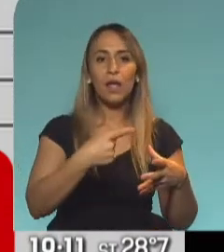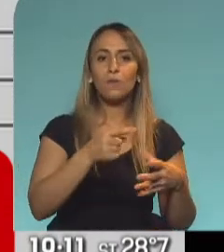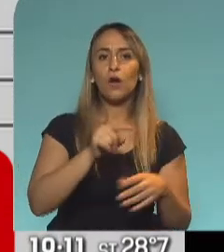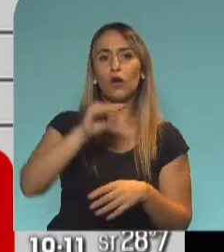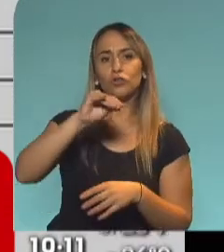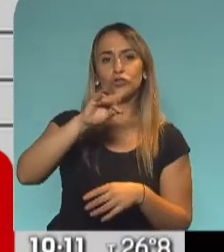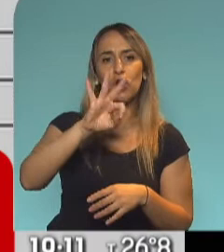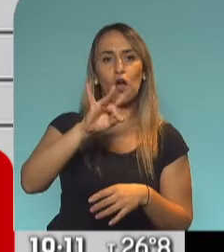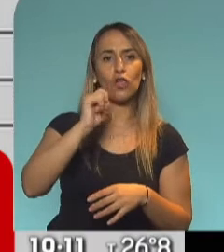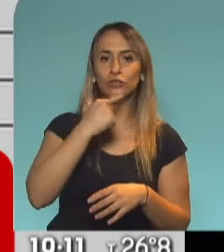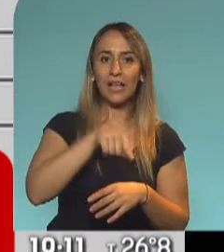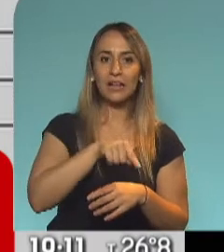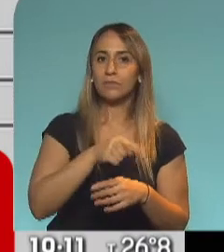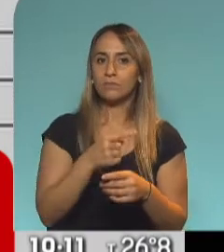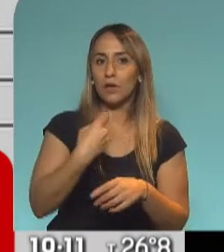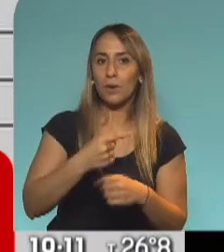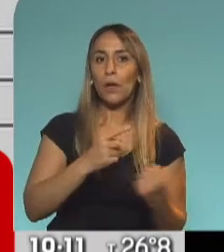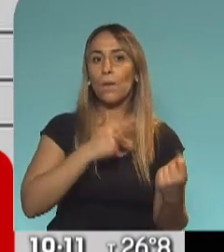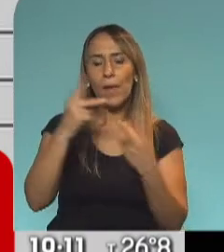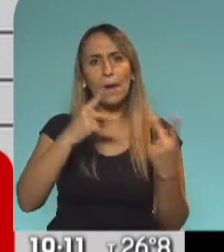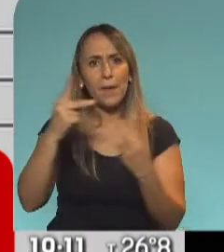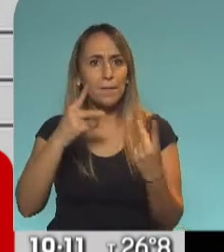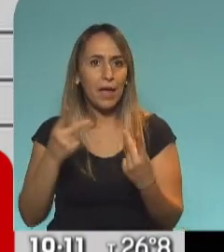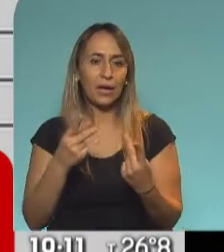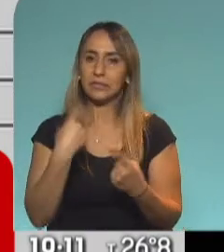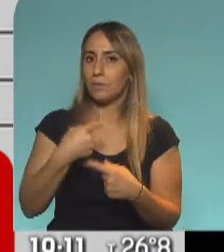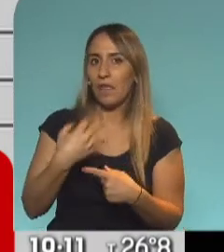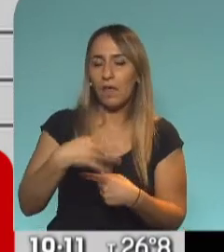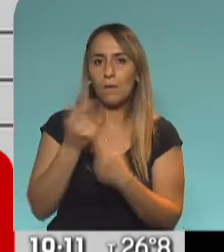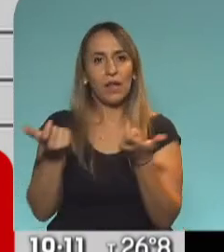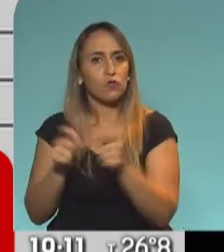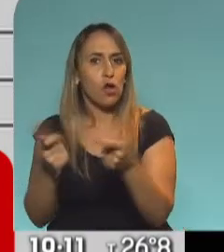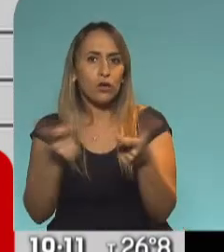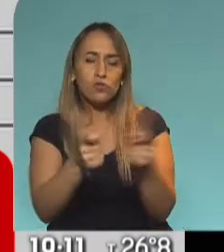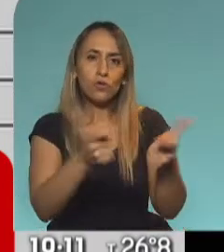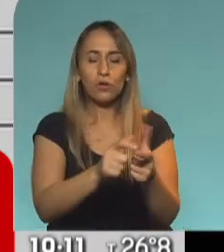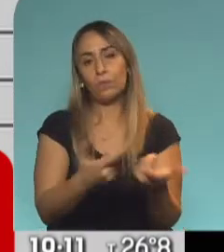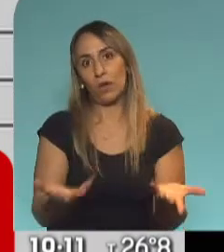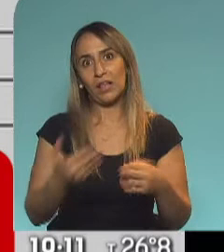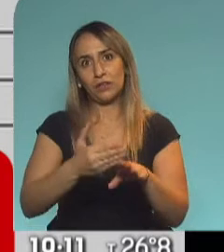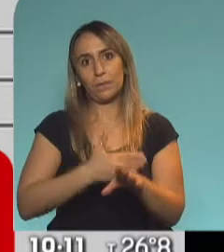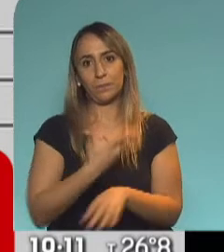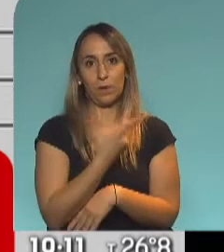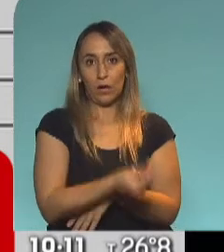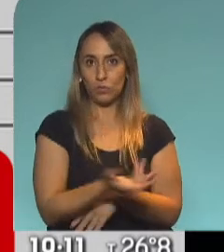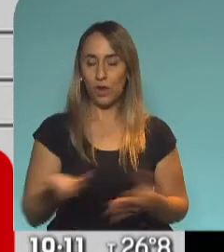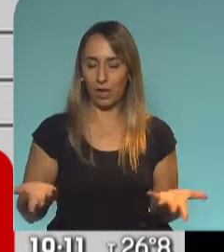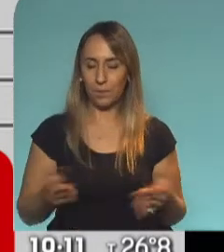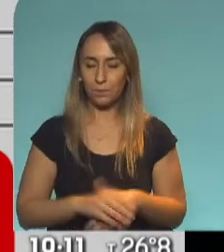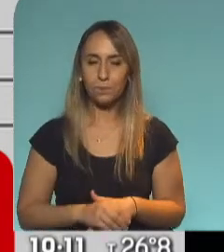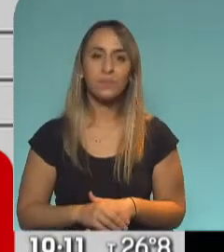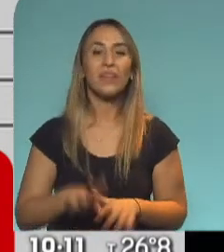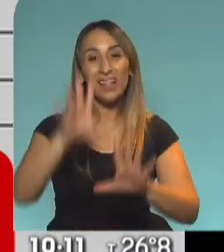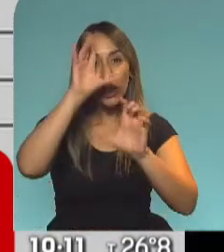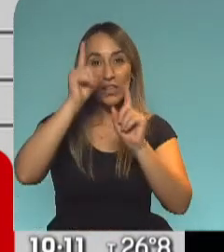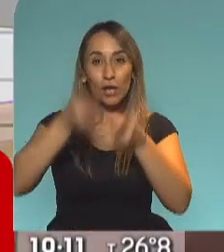menos esa será la... Sí, permanentemente expuesto a reuniones. Bien. Recordemos que por ejemplo, cuando estuvo la comitiva del FMI acá en Argentina,